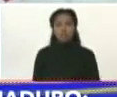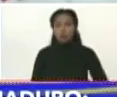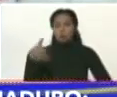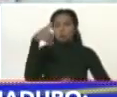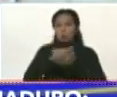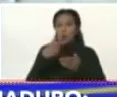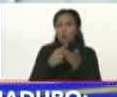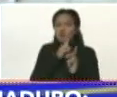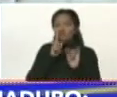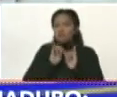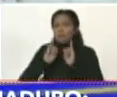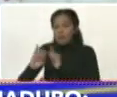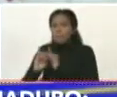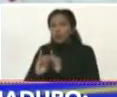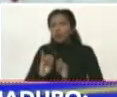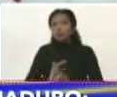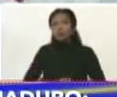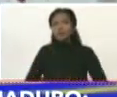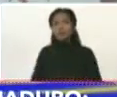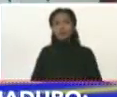colonialismo se llama.